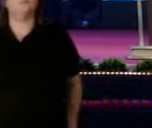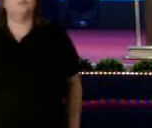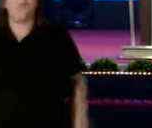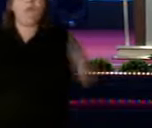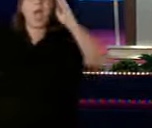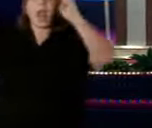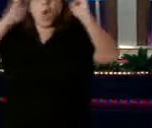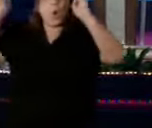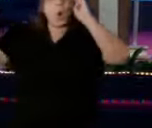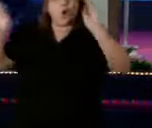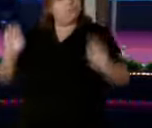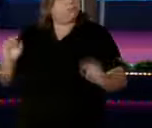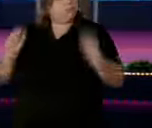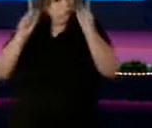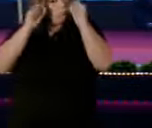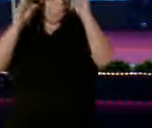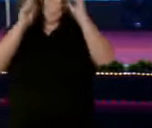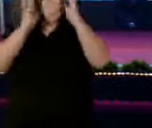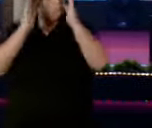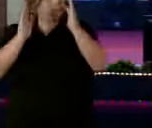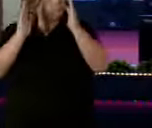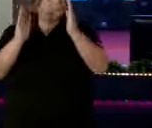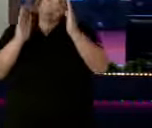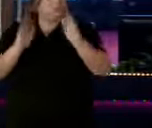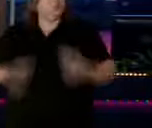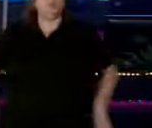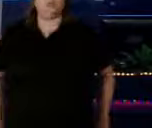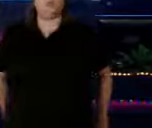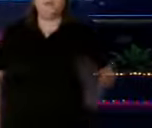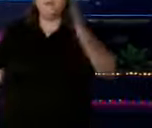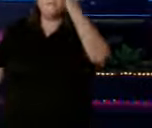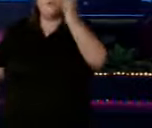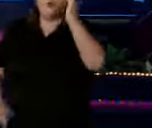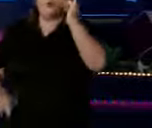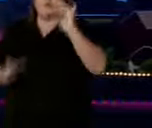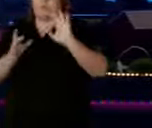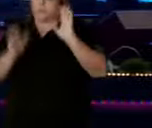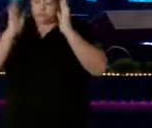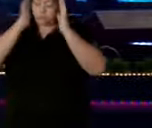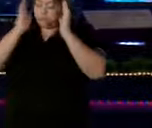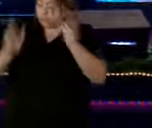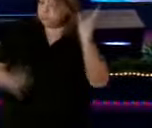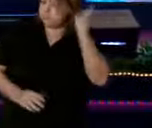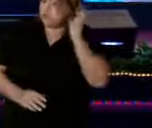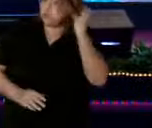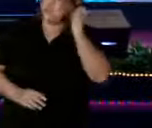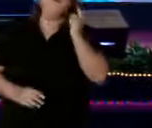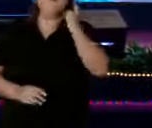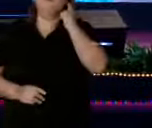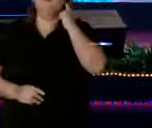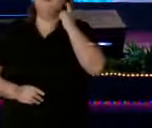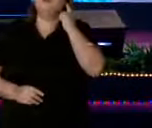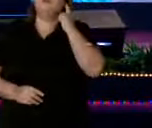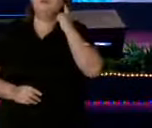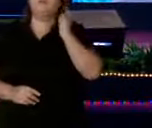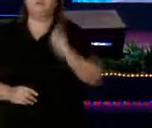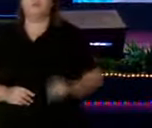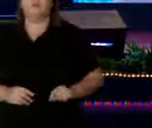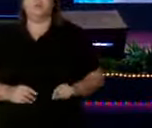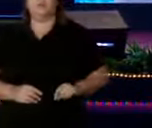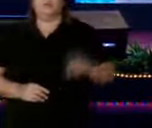Hello. Y comencé con esta palabra. Porque el Espíritu, escúcheme bien, cuando se dio esta palabra profética, la